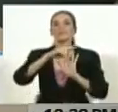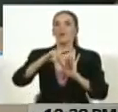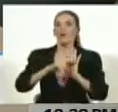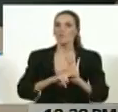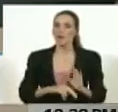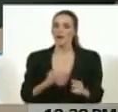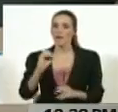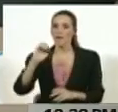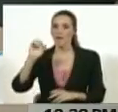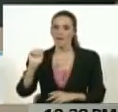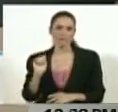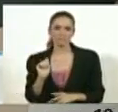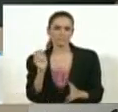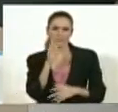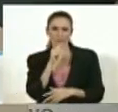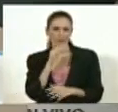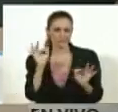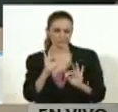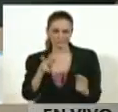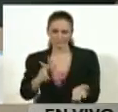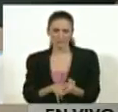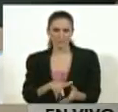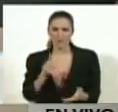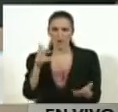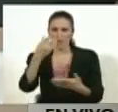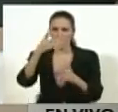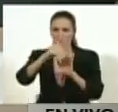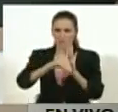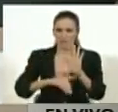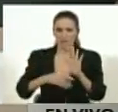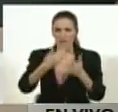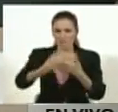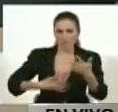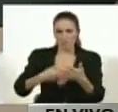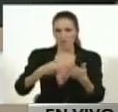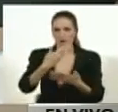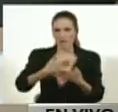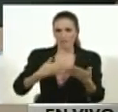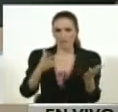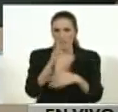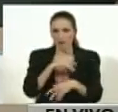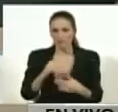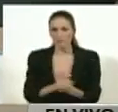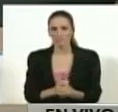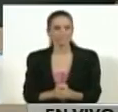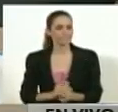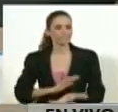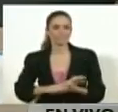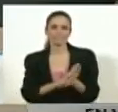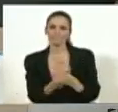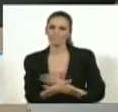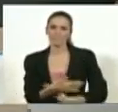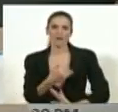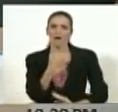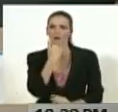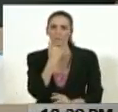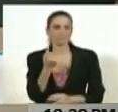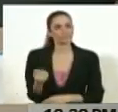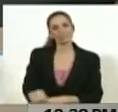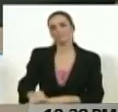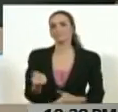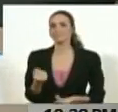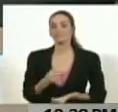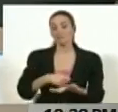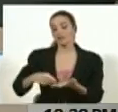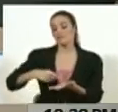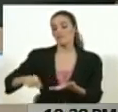organización que no está activada ni se está aplicando la carta democrática Interamericana a Venezuela fue derrotada esa pretensión se tomó nota